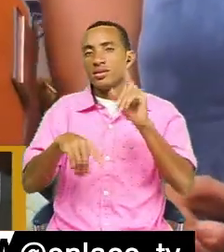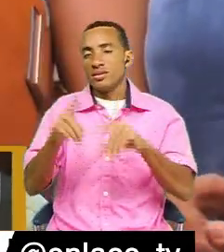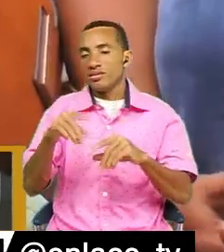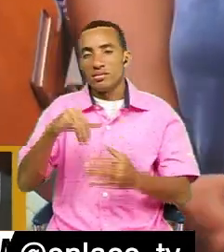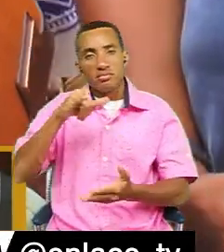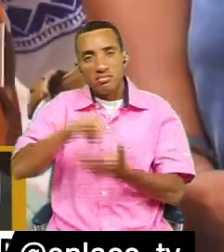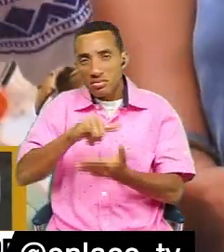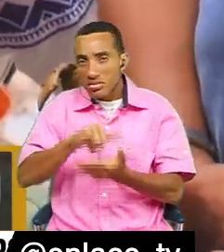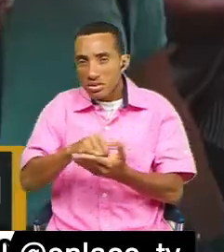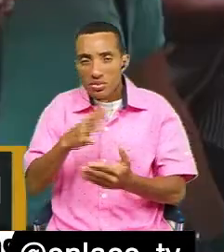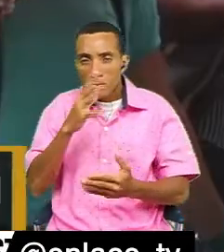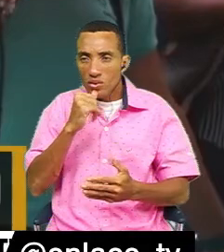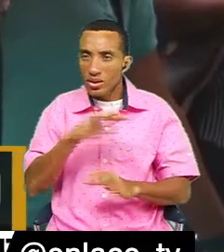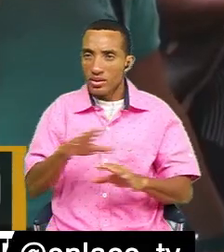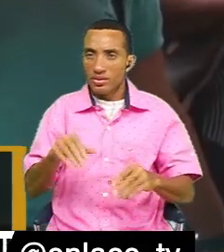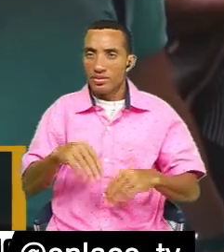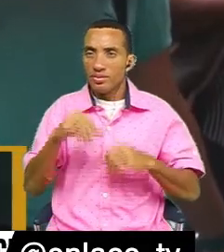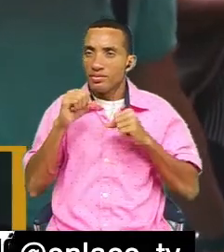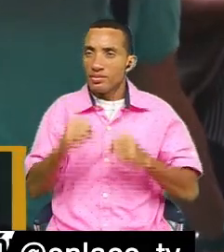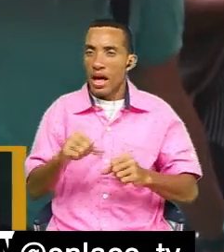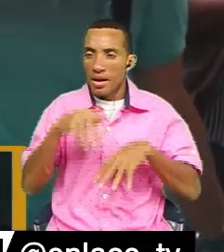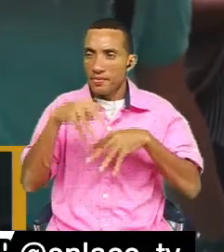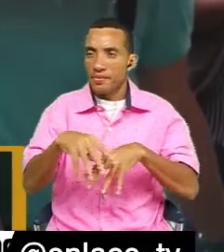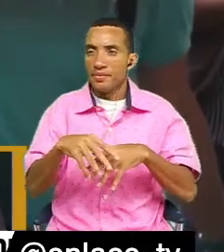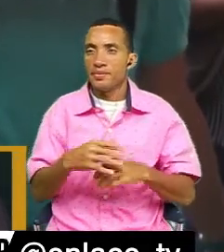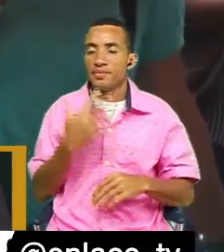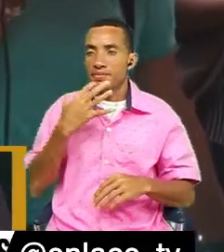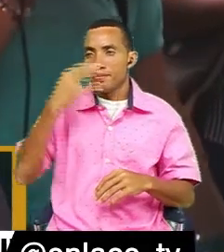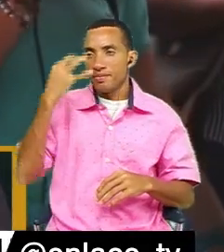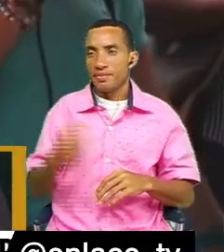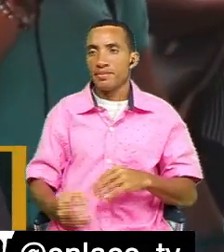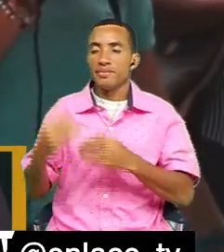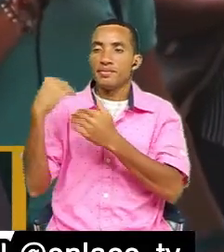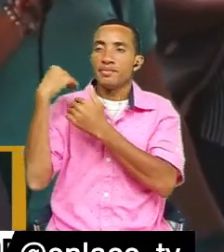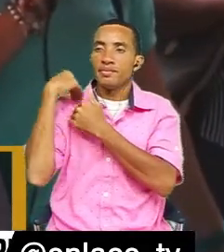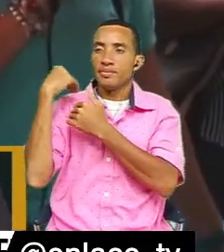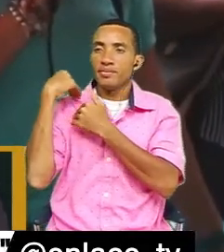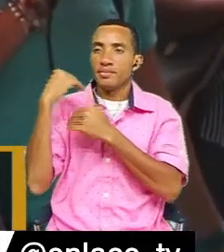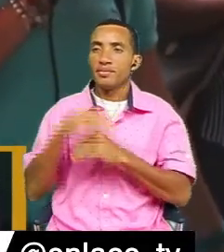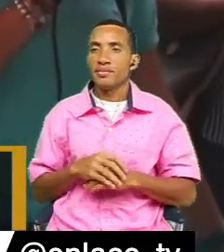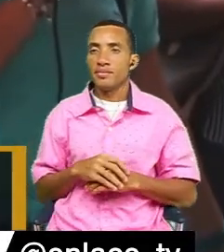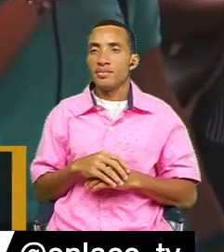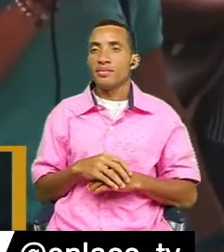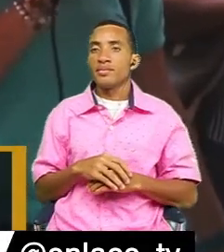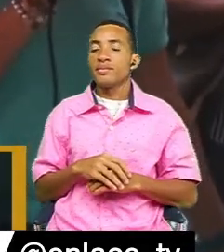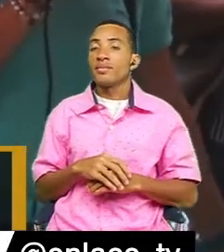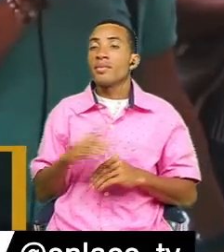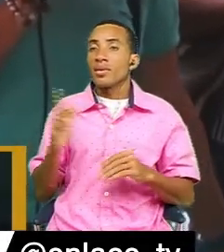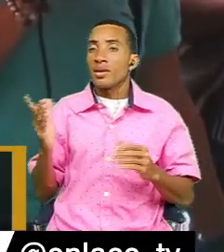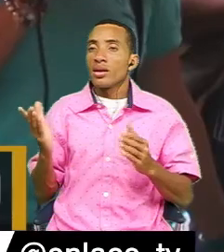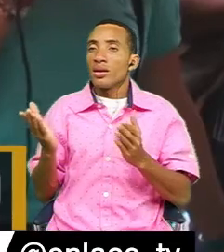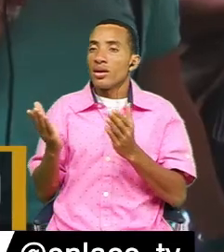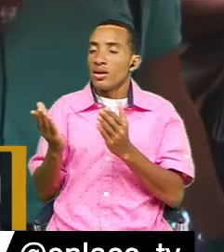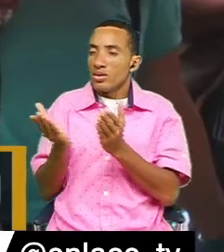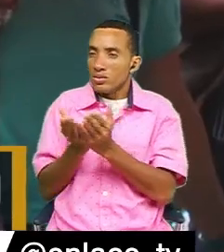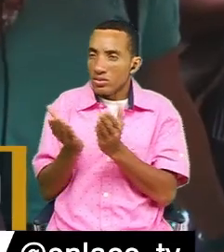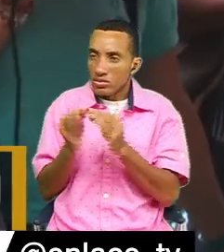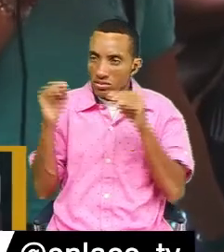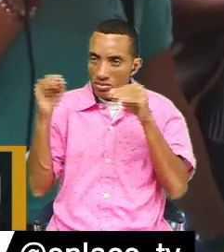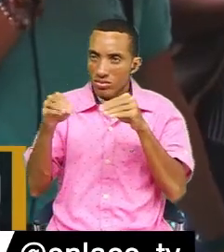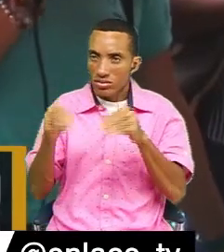luego de realizar este plantón. Somos los verdaderos responsables de que vamos a darnos a la tarea de que la educación pública no se puede